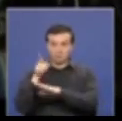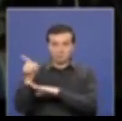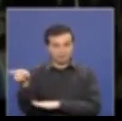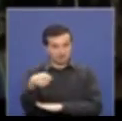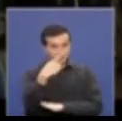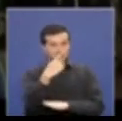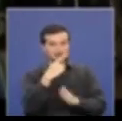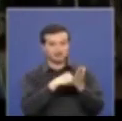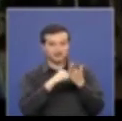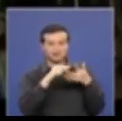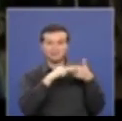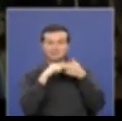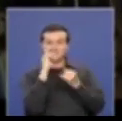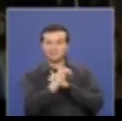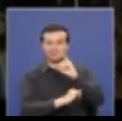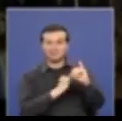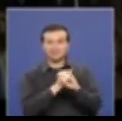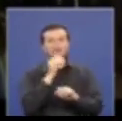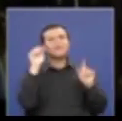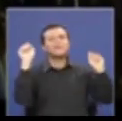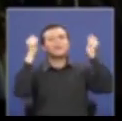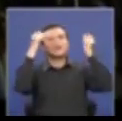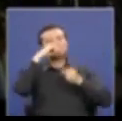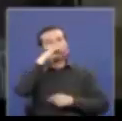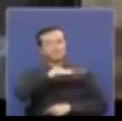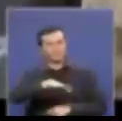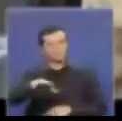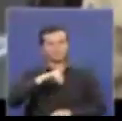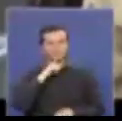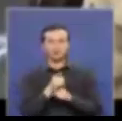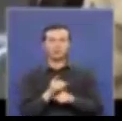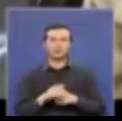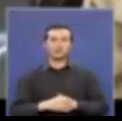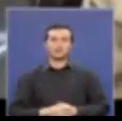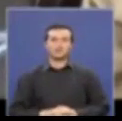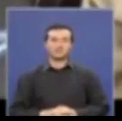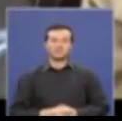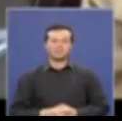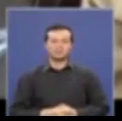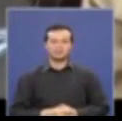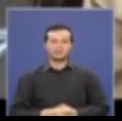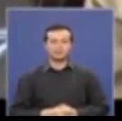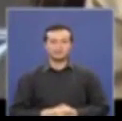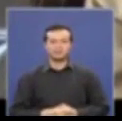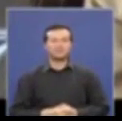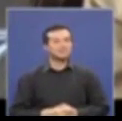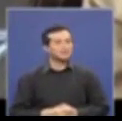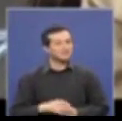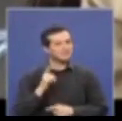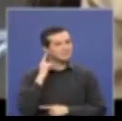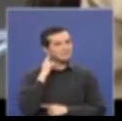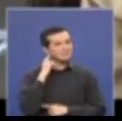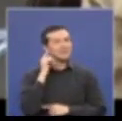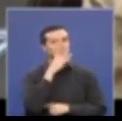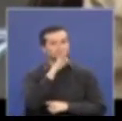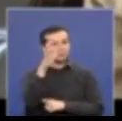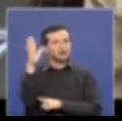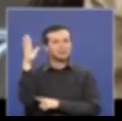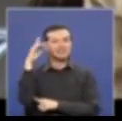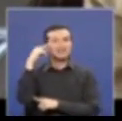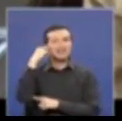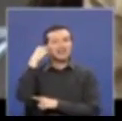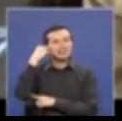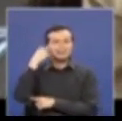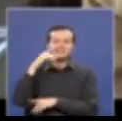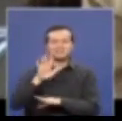canciller, para animar las fiestas infantiles, las matinées. Se mandó alguna, ¿no? En el bosque de la China, como